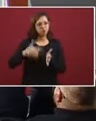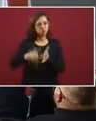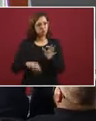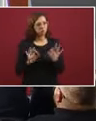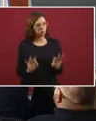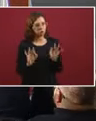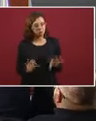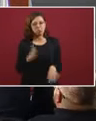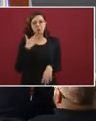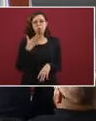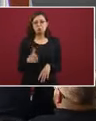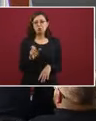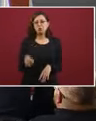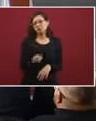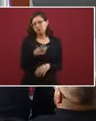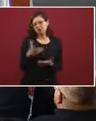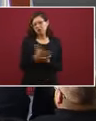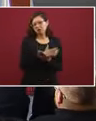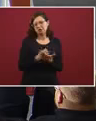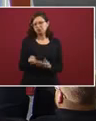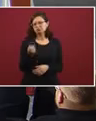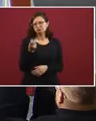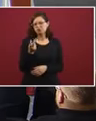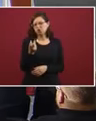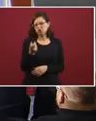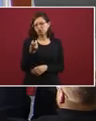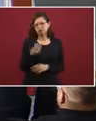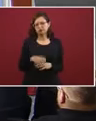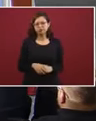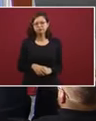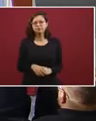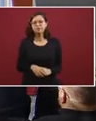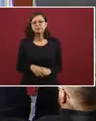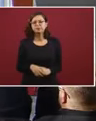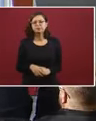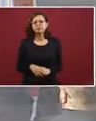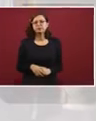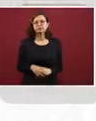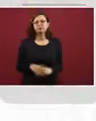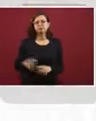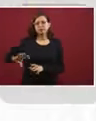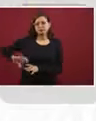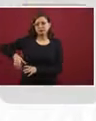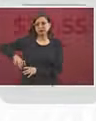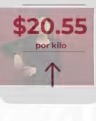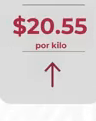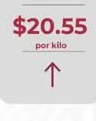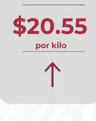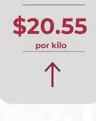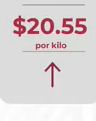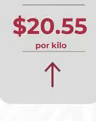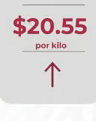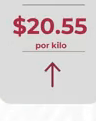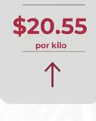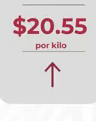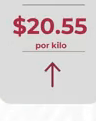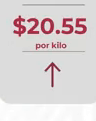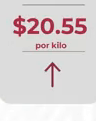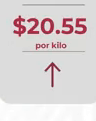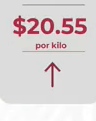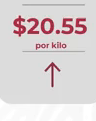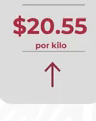lugar, con 2 pesos 13 centavos de margen. Para los cilindros de gas, 20.55 por kilo,